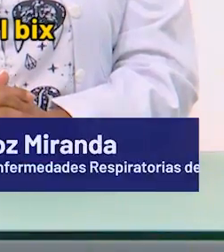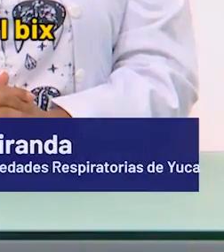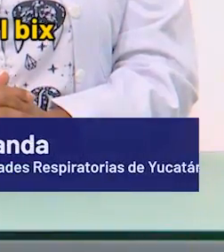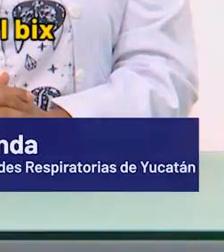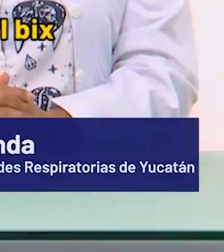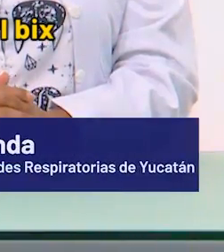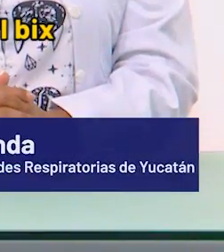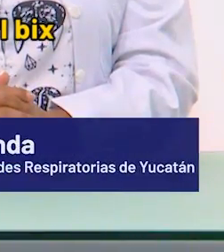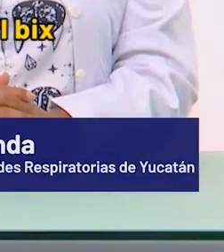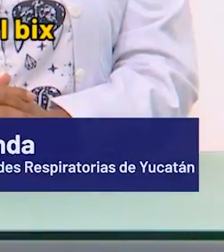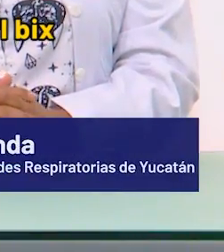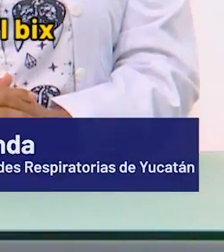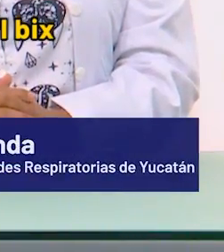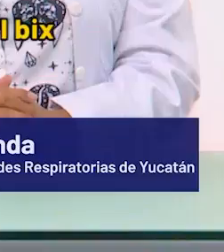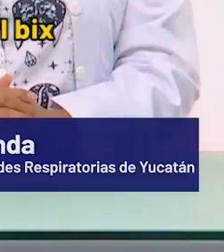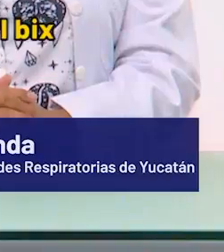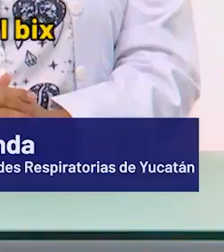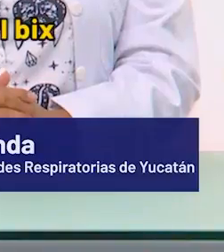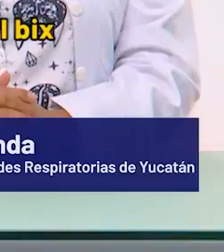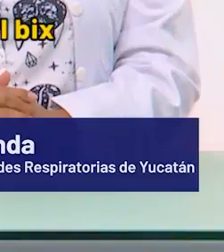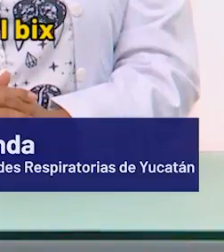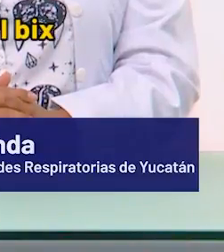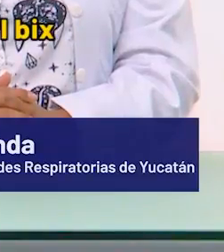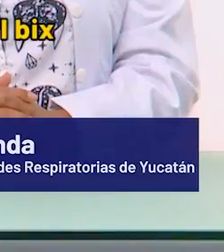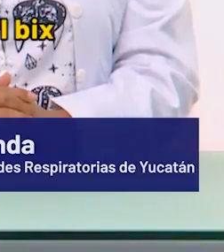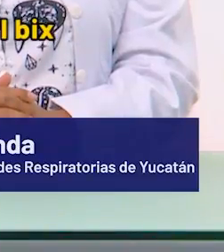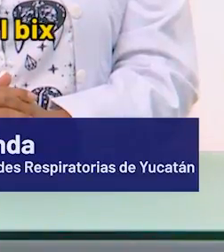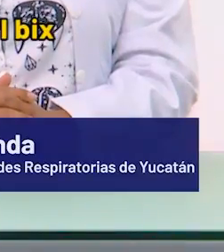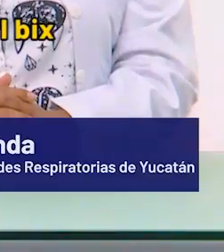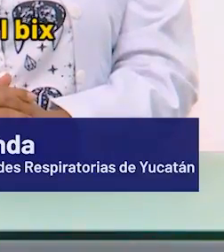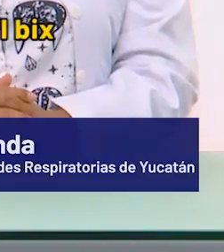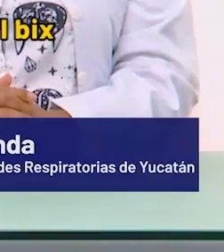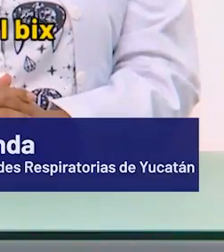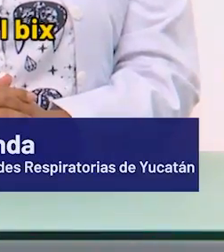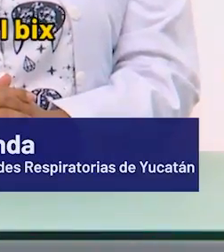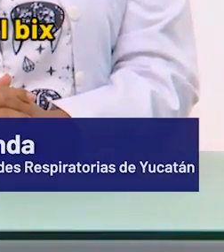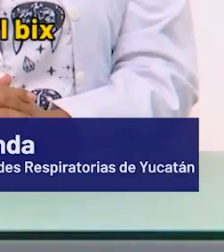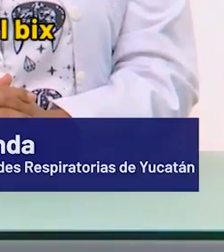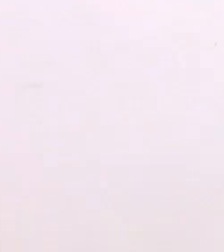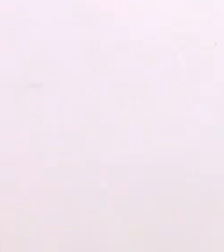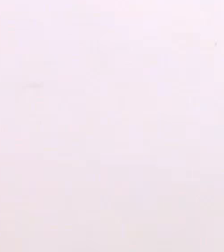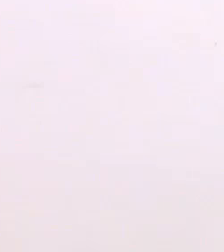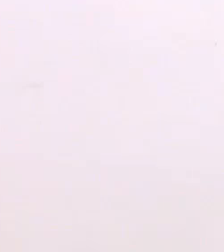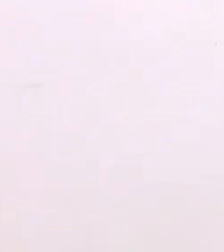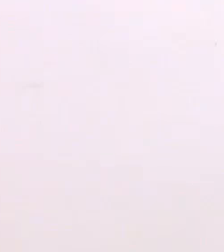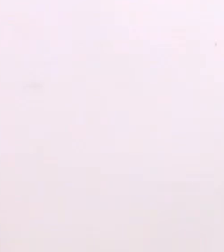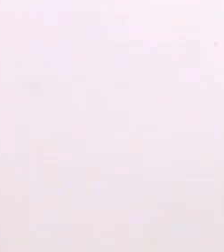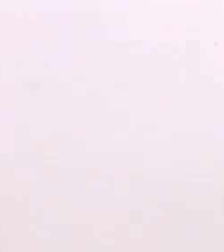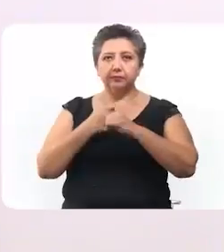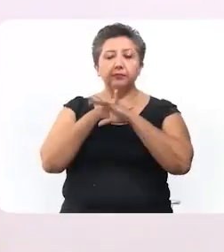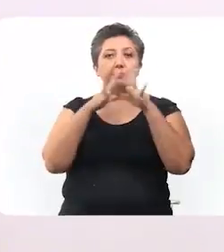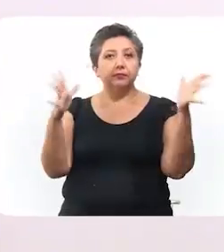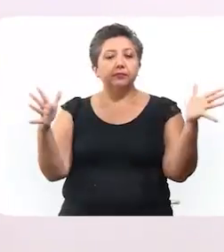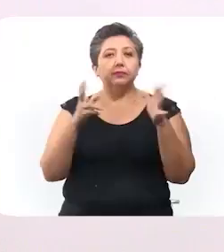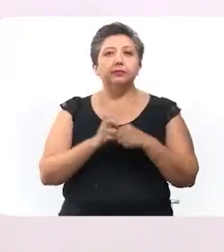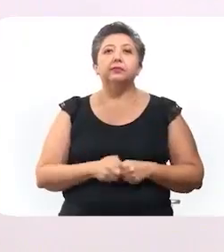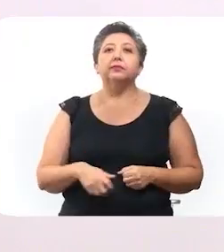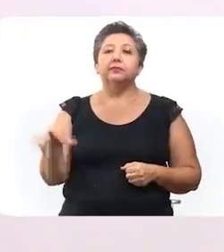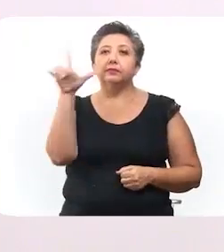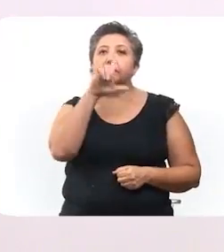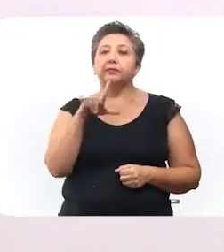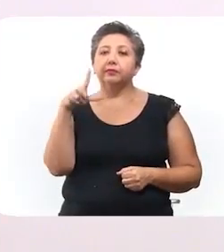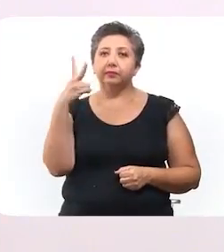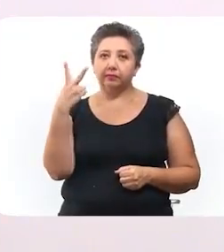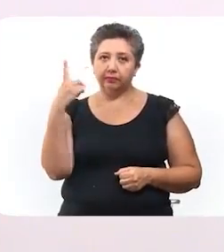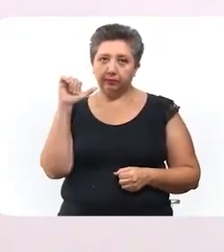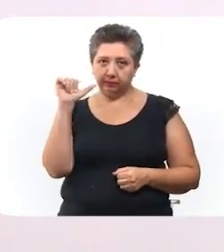Buenas tardes. Nos permitimos dar el informe diario relacionado con el COVID-19. Adelante, doctora. Gracias, doctora. Buenas tardes. Este es el parte médico de este lunes